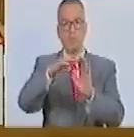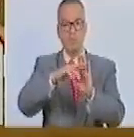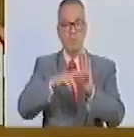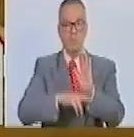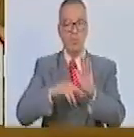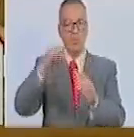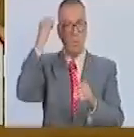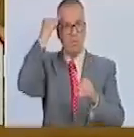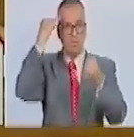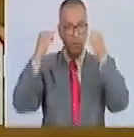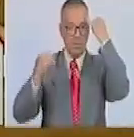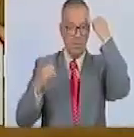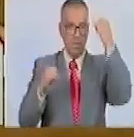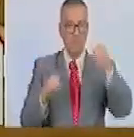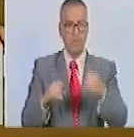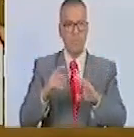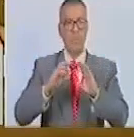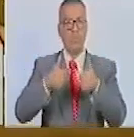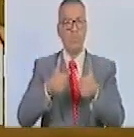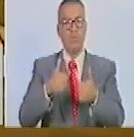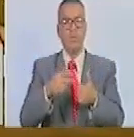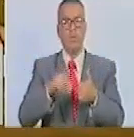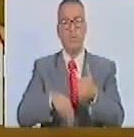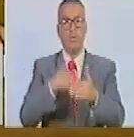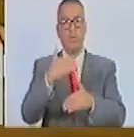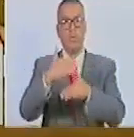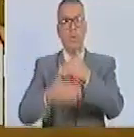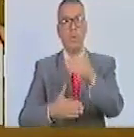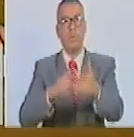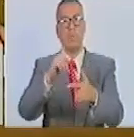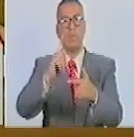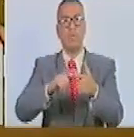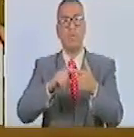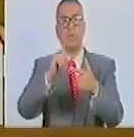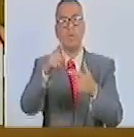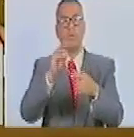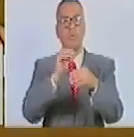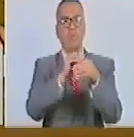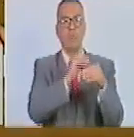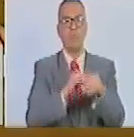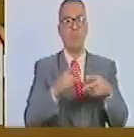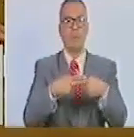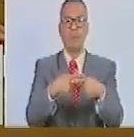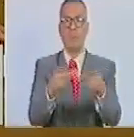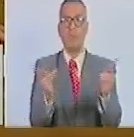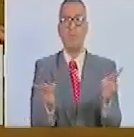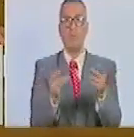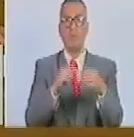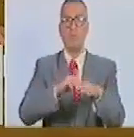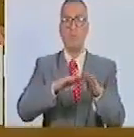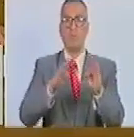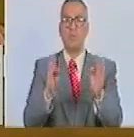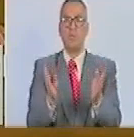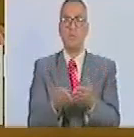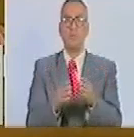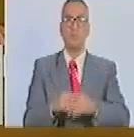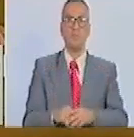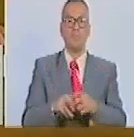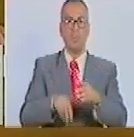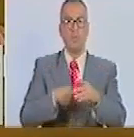ideas, se inicia o se avanza sobre el primer paso, que es la convocatoria pública y universal